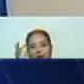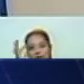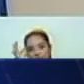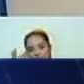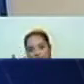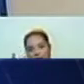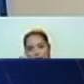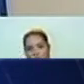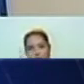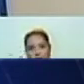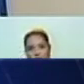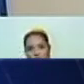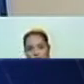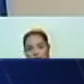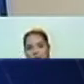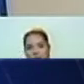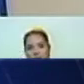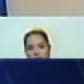la República.